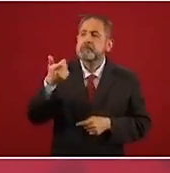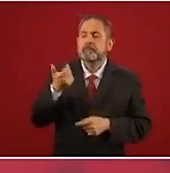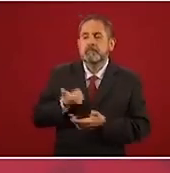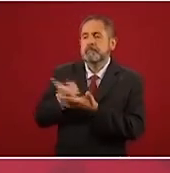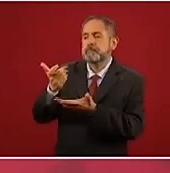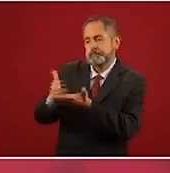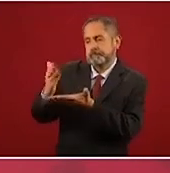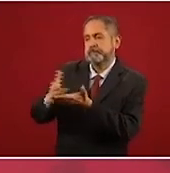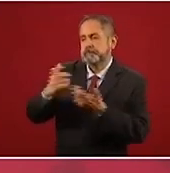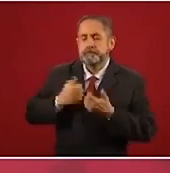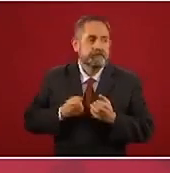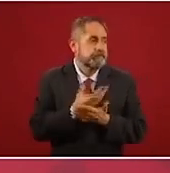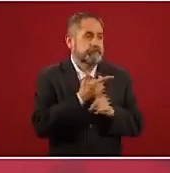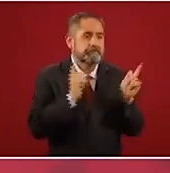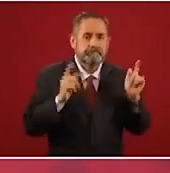el corrupto,